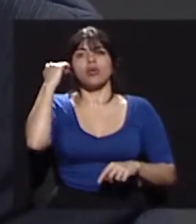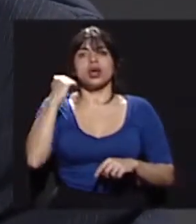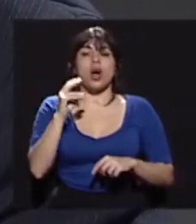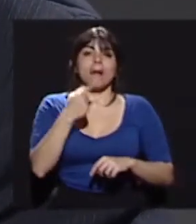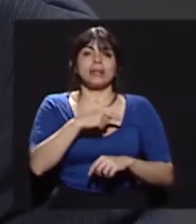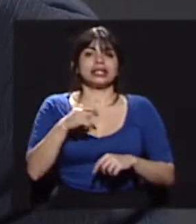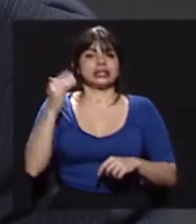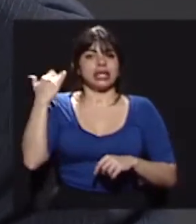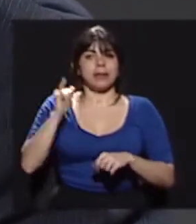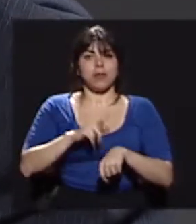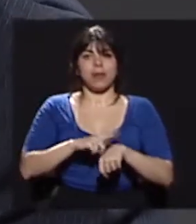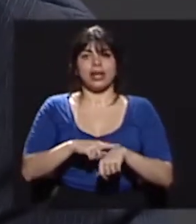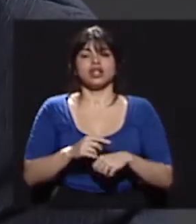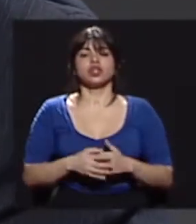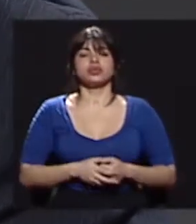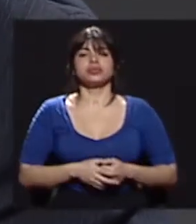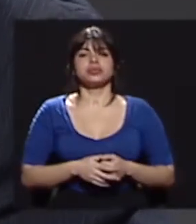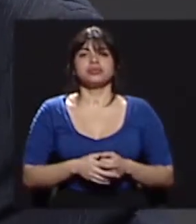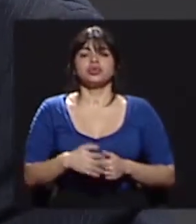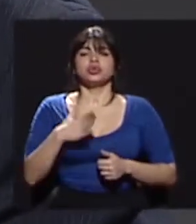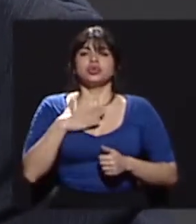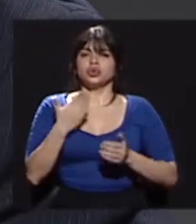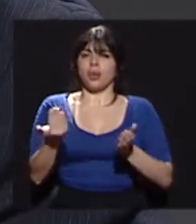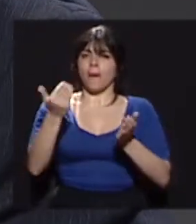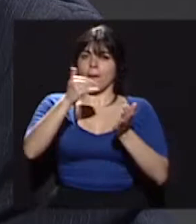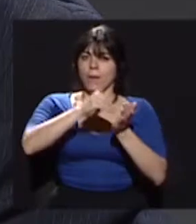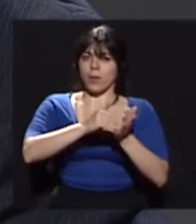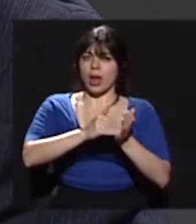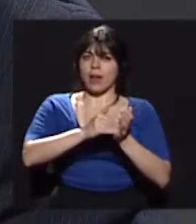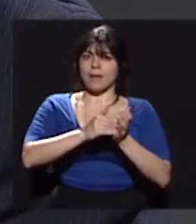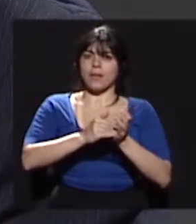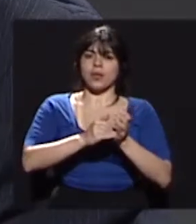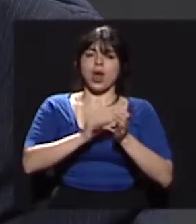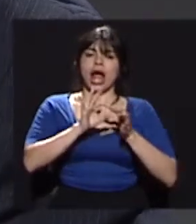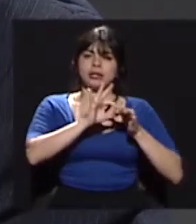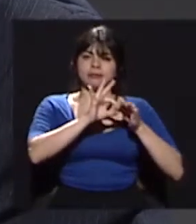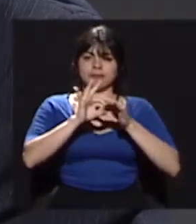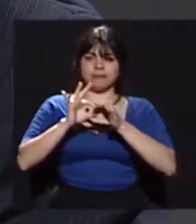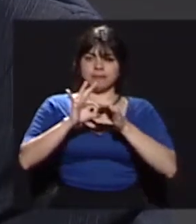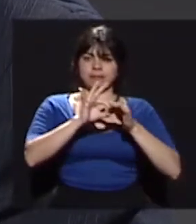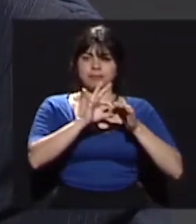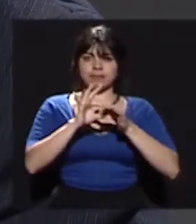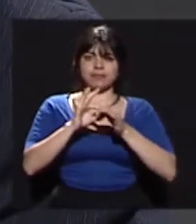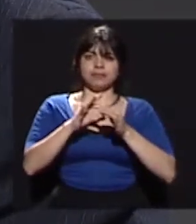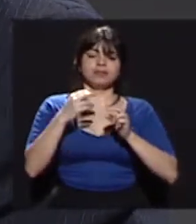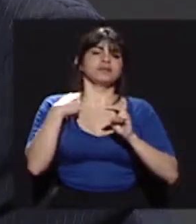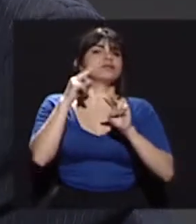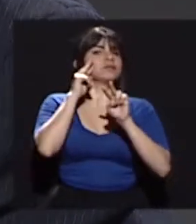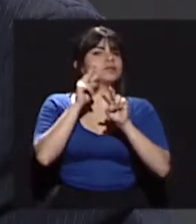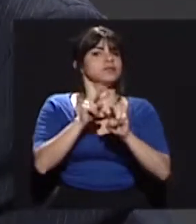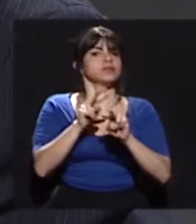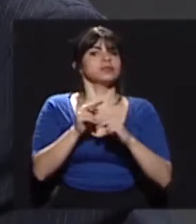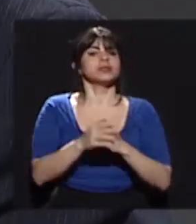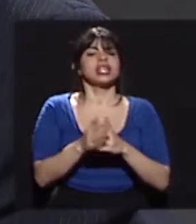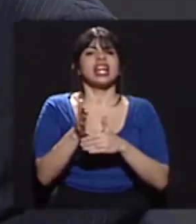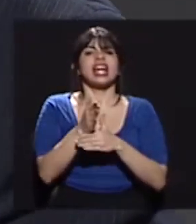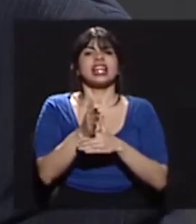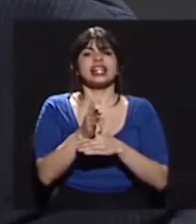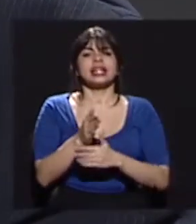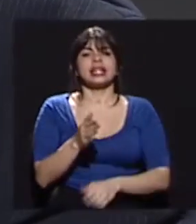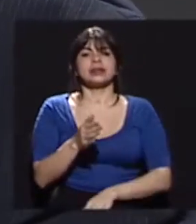presidente en ese momento yo vuelvo otra vez a la relación a la vinculación que hago entre